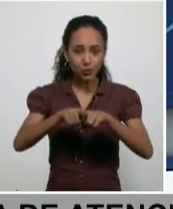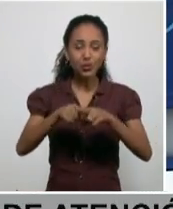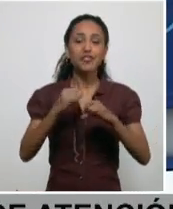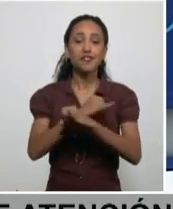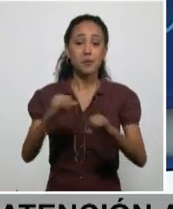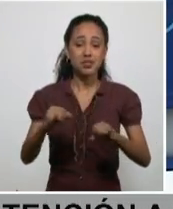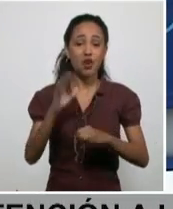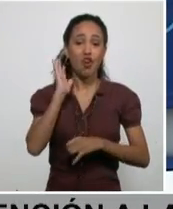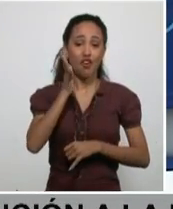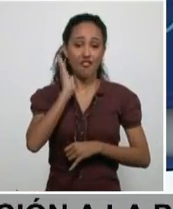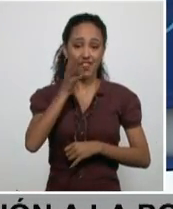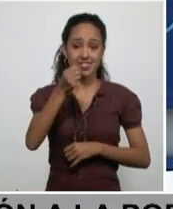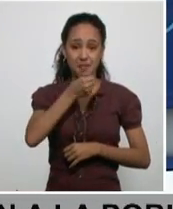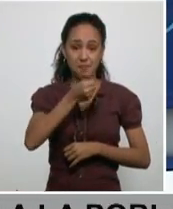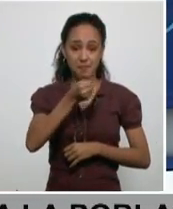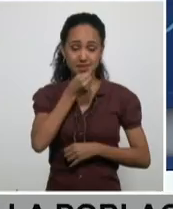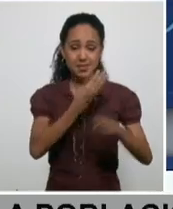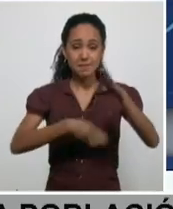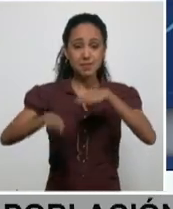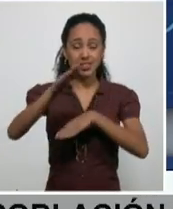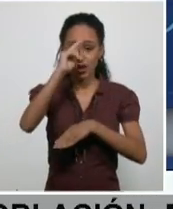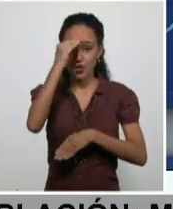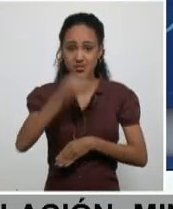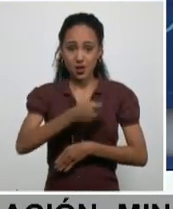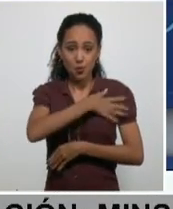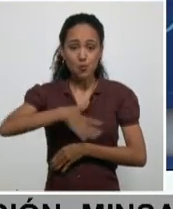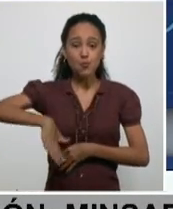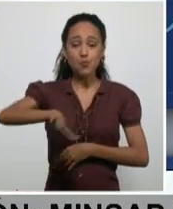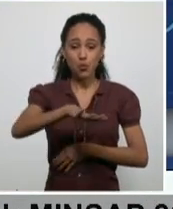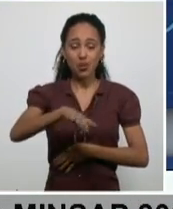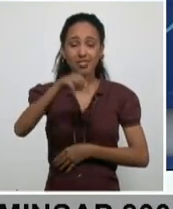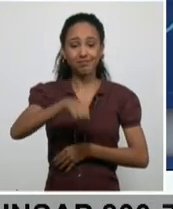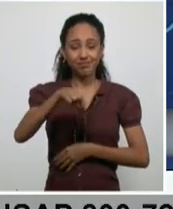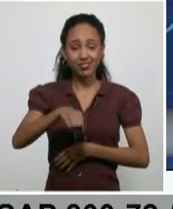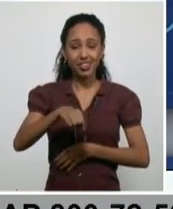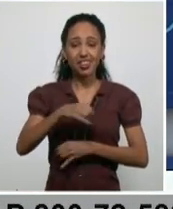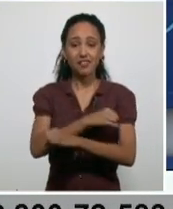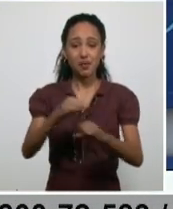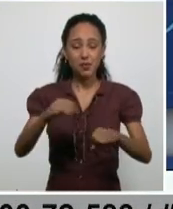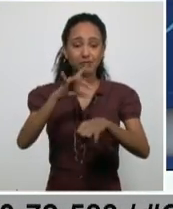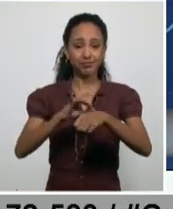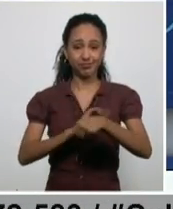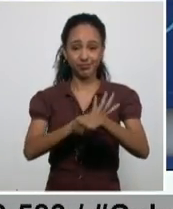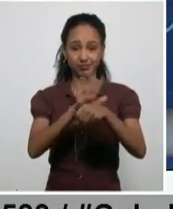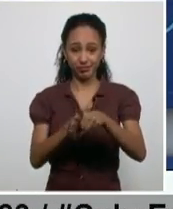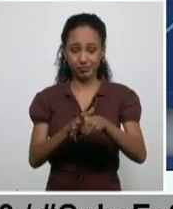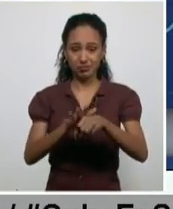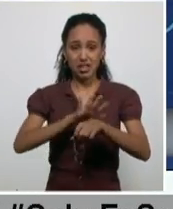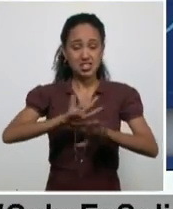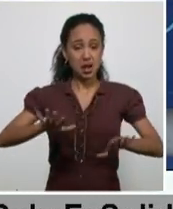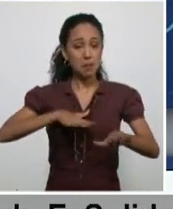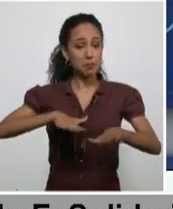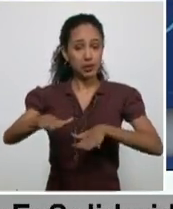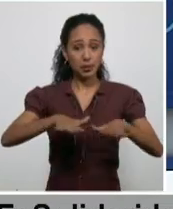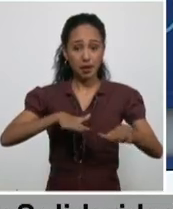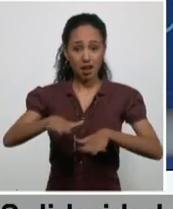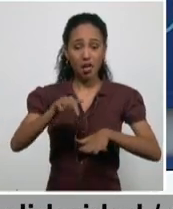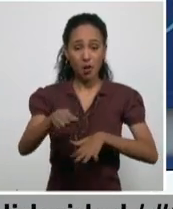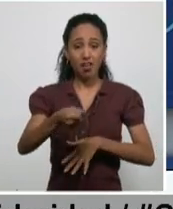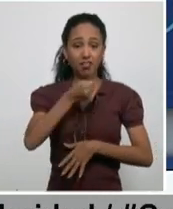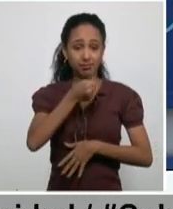de prensa del Ministerio de Salud Pública sobre la actual situación epidemiológica en el país. Ya todo se encuentra listo desde el Centro de